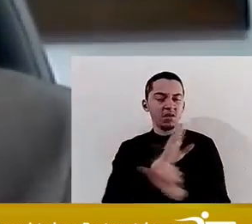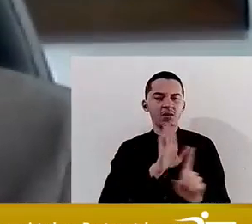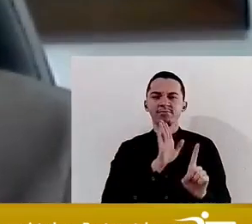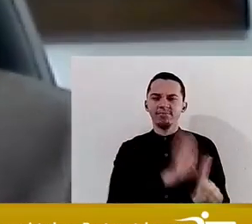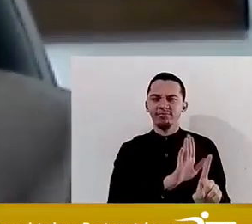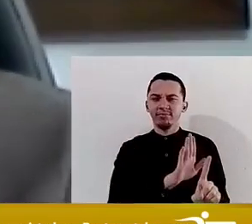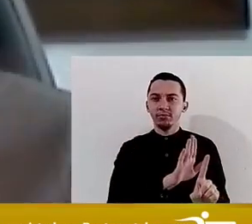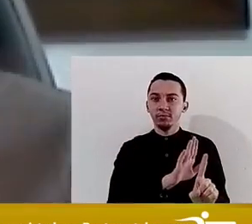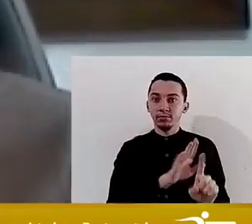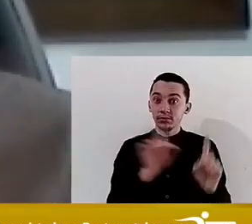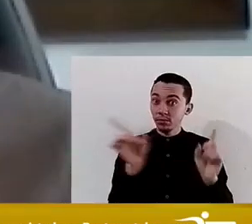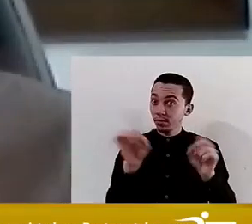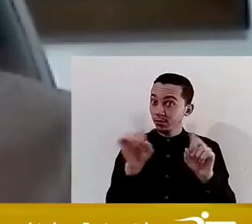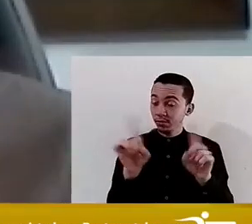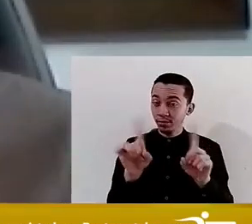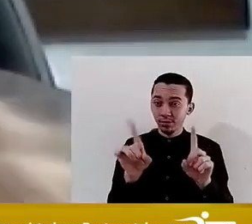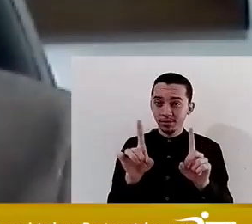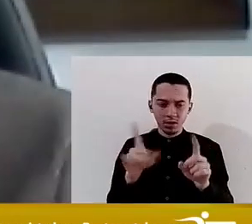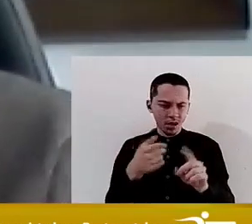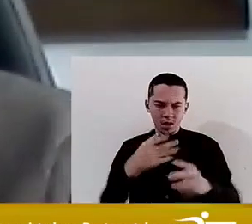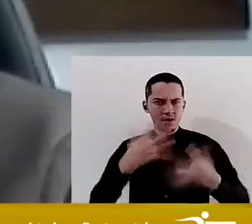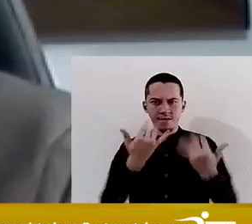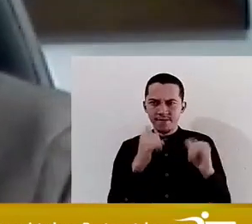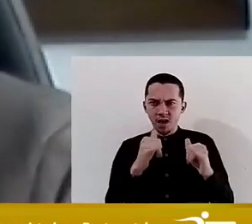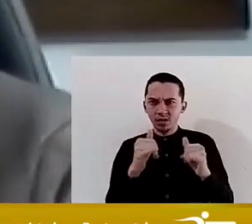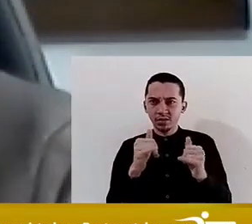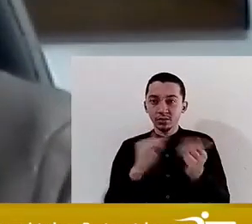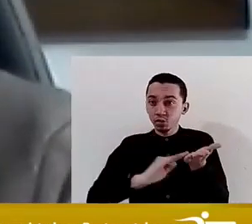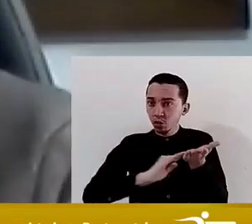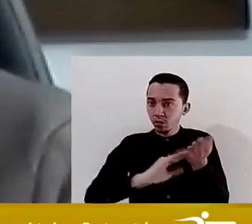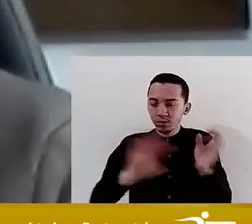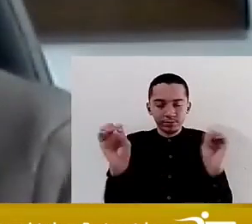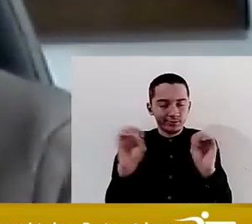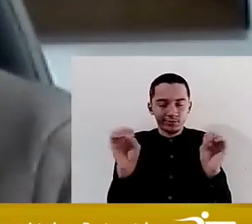las piedras. Es quitando la maleza.